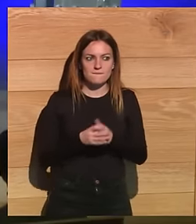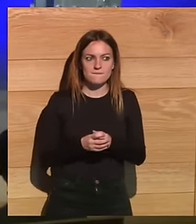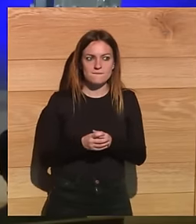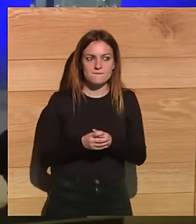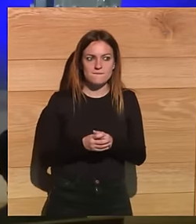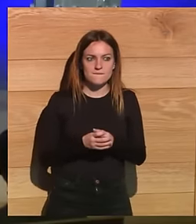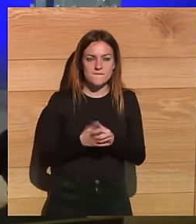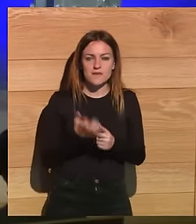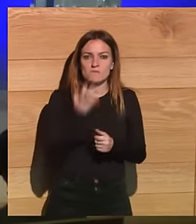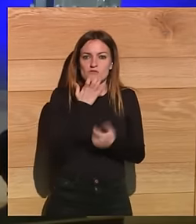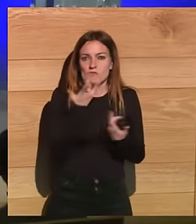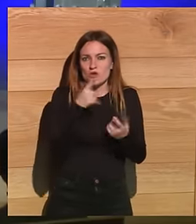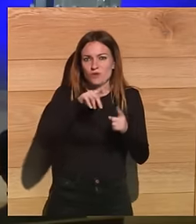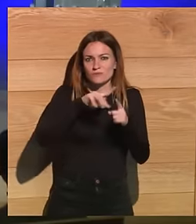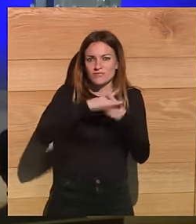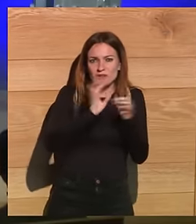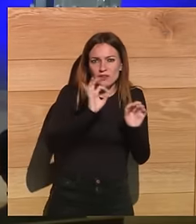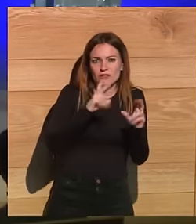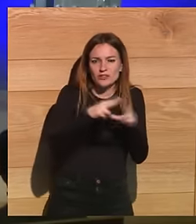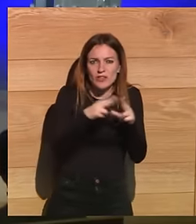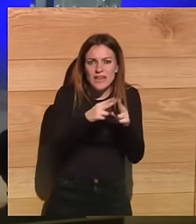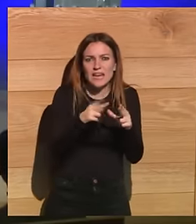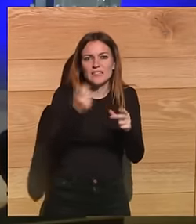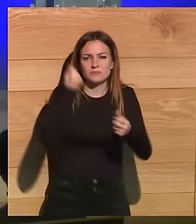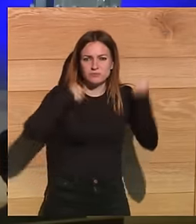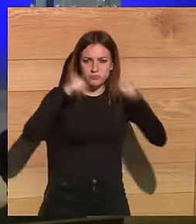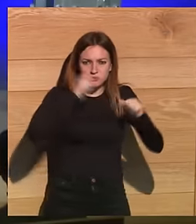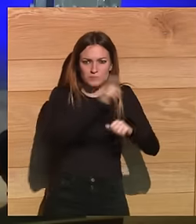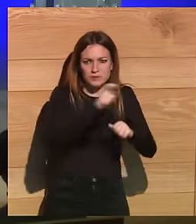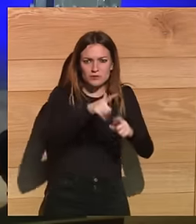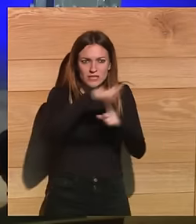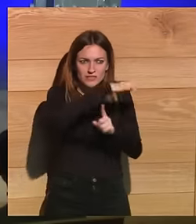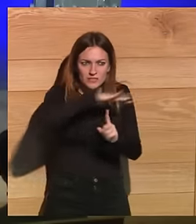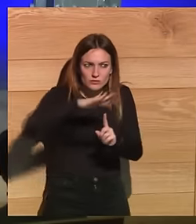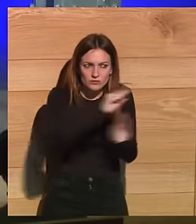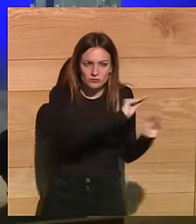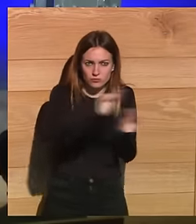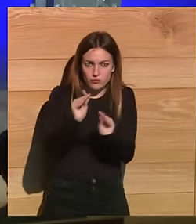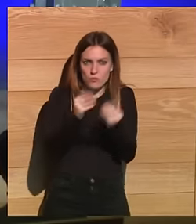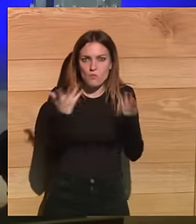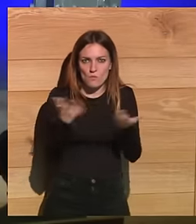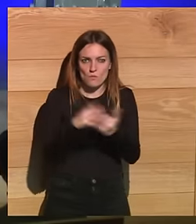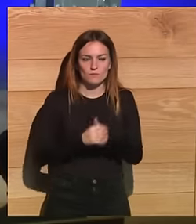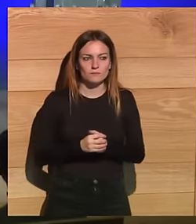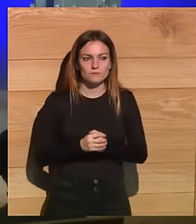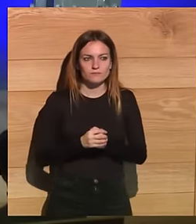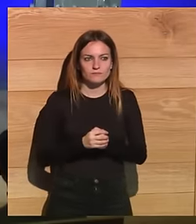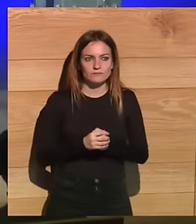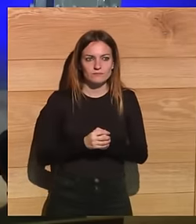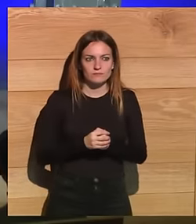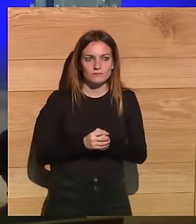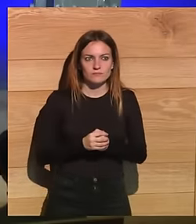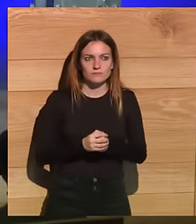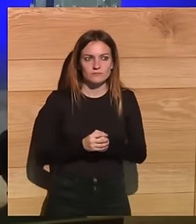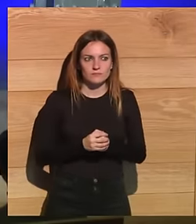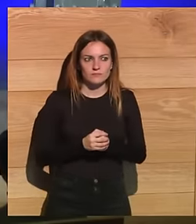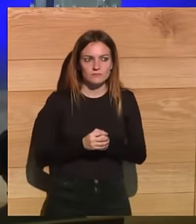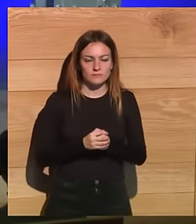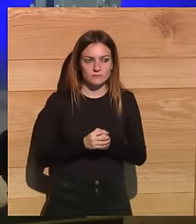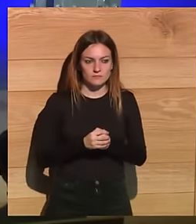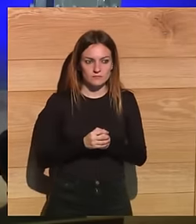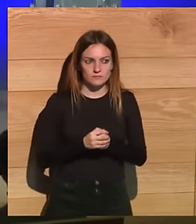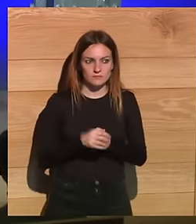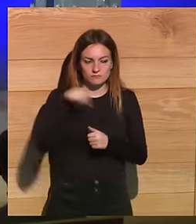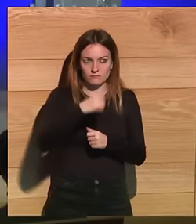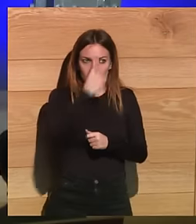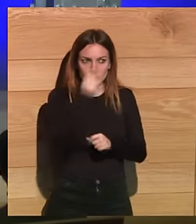de las conductas sociales, esperan ciertas conductas de las personas que tienen en su entorno. Hay mucho conocimiento sobre la conexión de los niños. Esta es